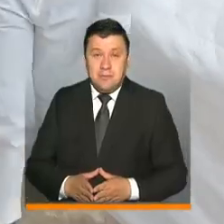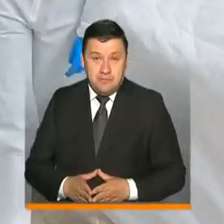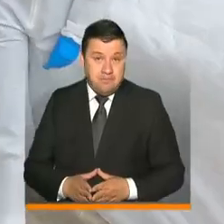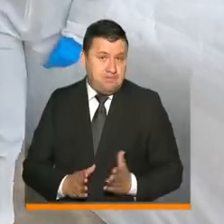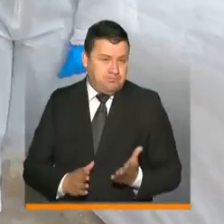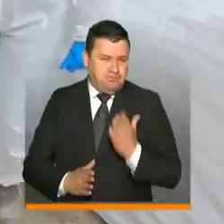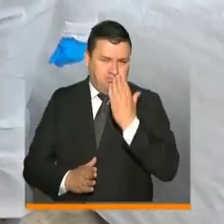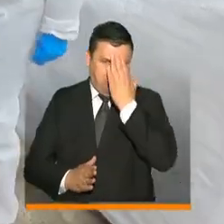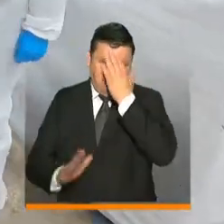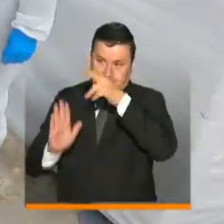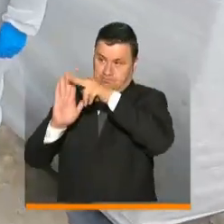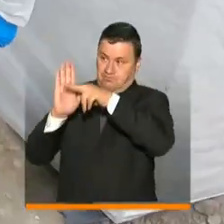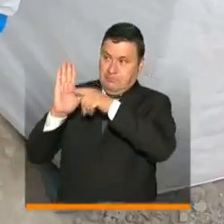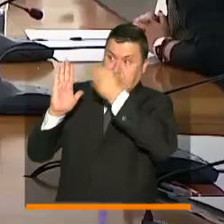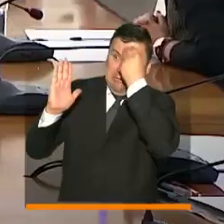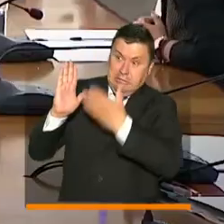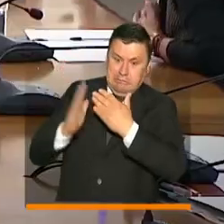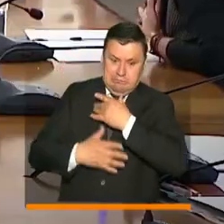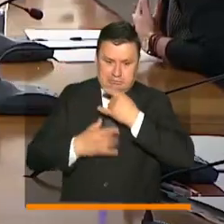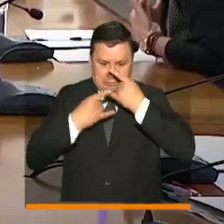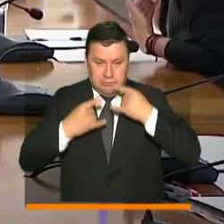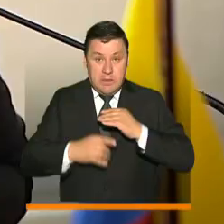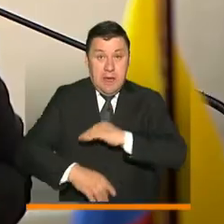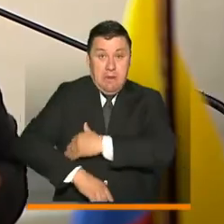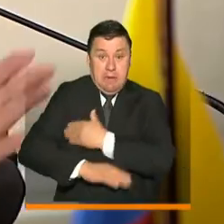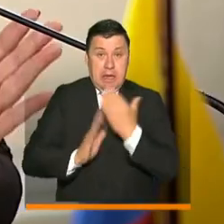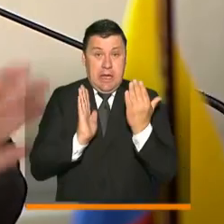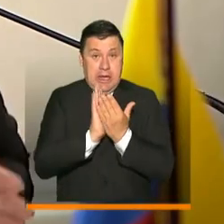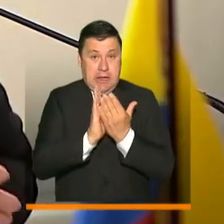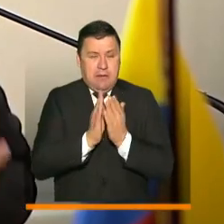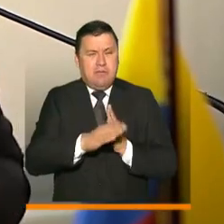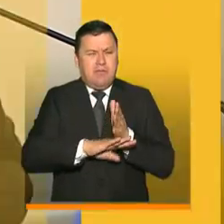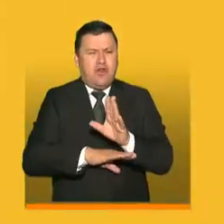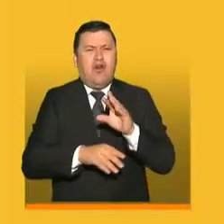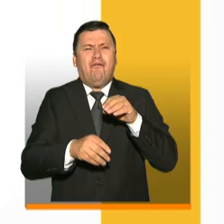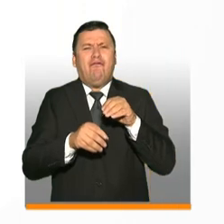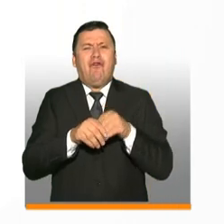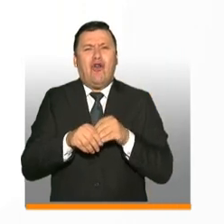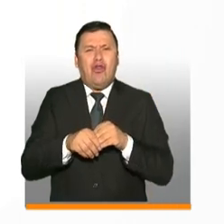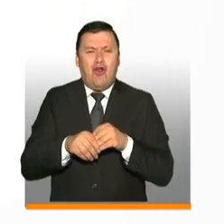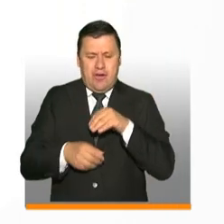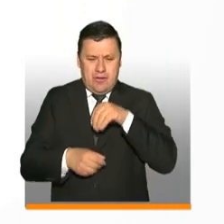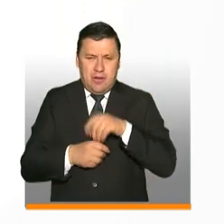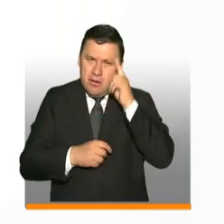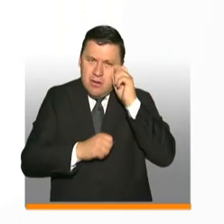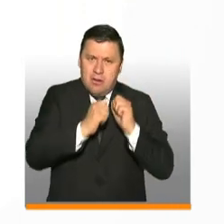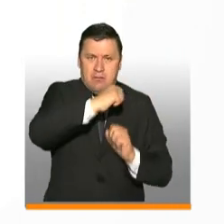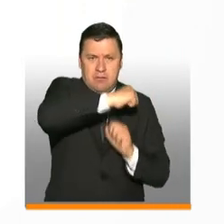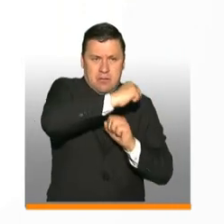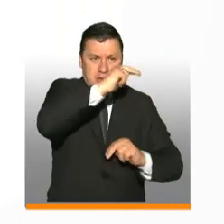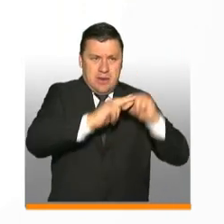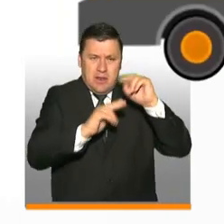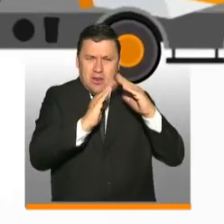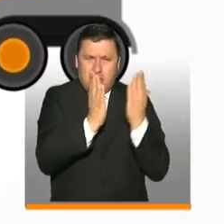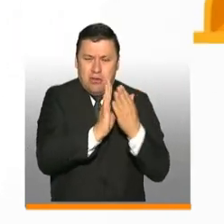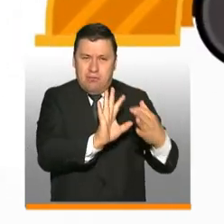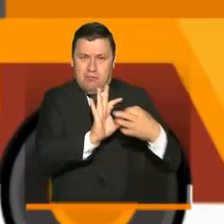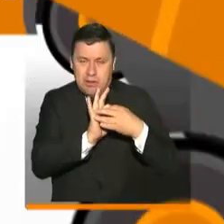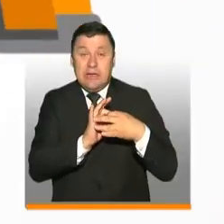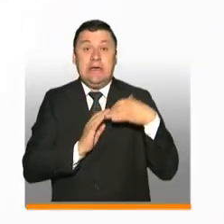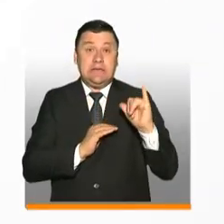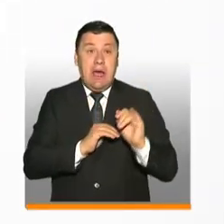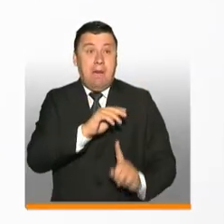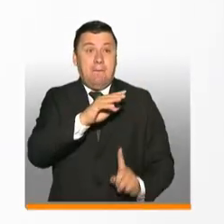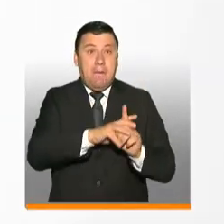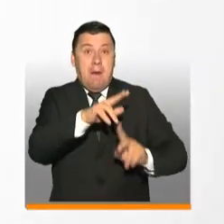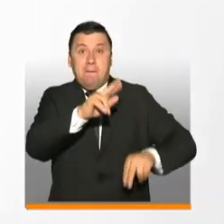Siguiendo los lineamientos de bioseguridad, el Ministerio de Educación, a través del Fondo de Financiamiento para la Infraestructura Educativa, reactiva un